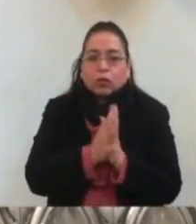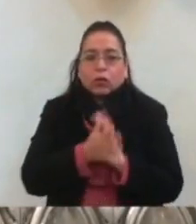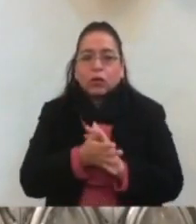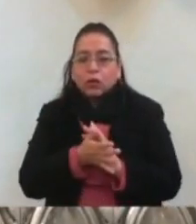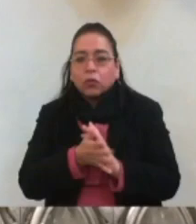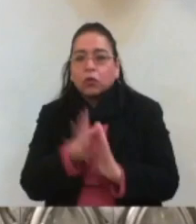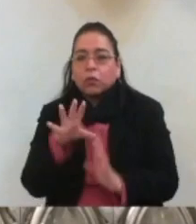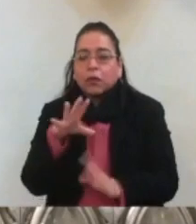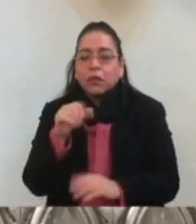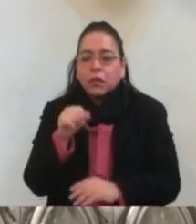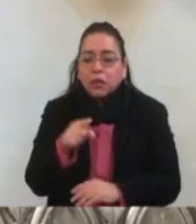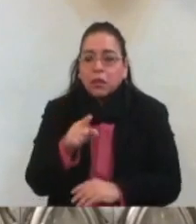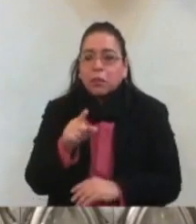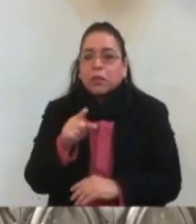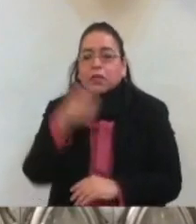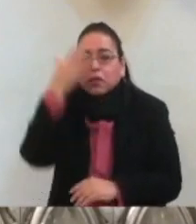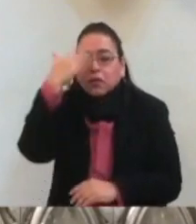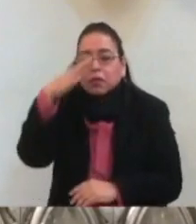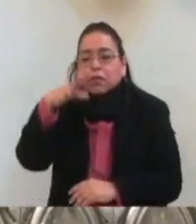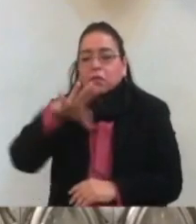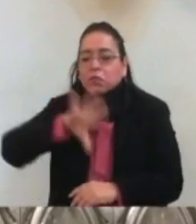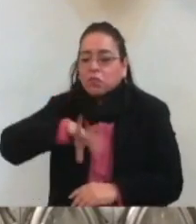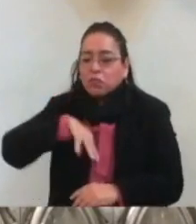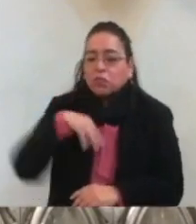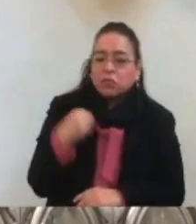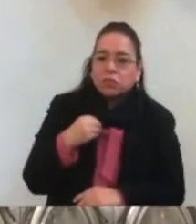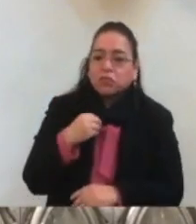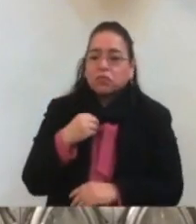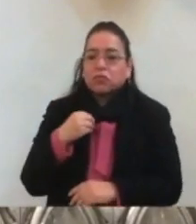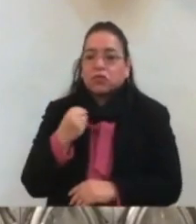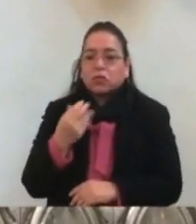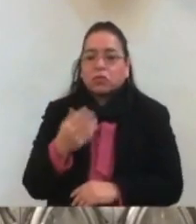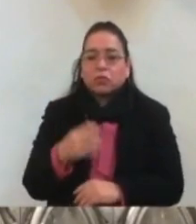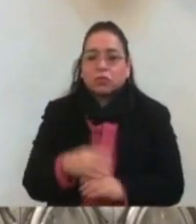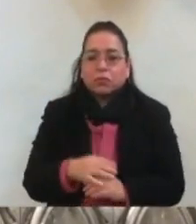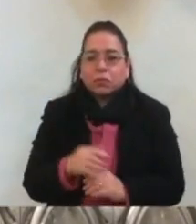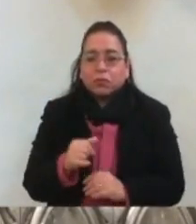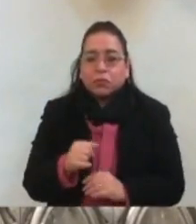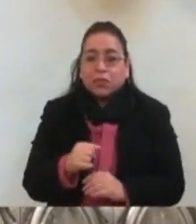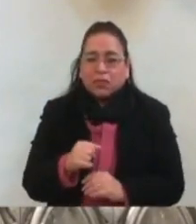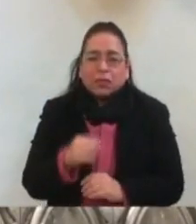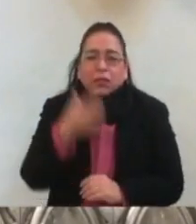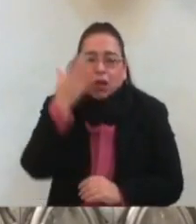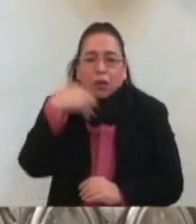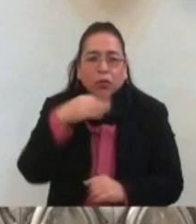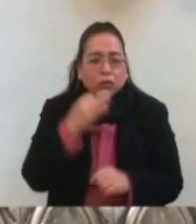porque no solo nuestra generación ha sufrido